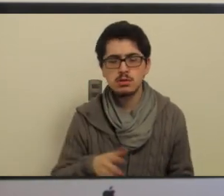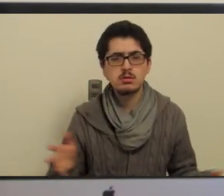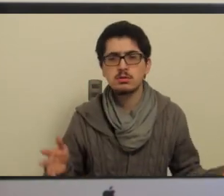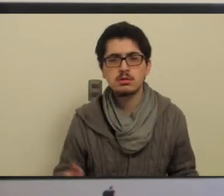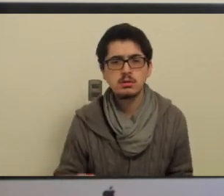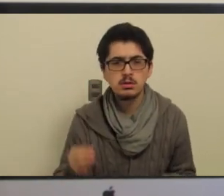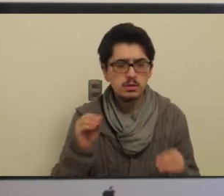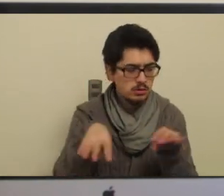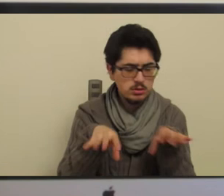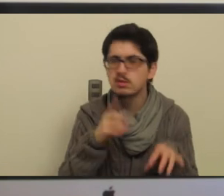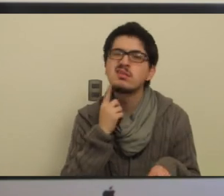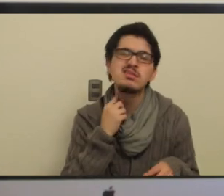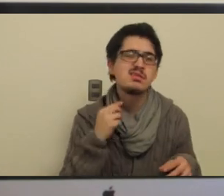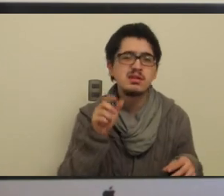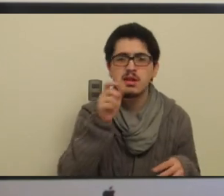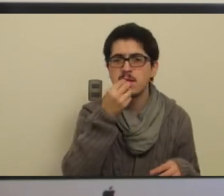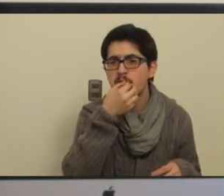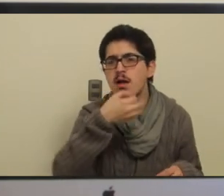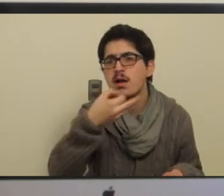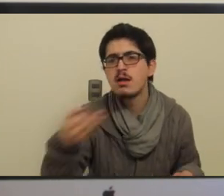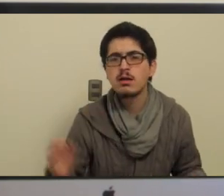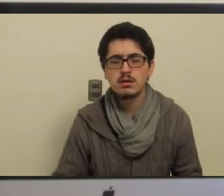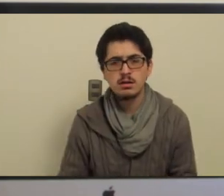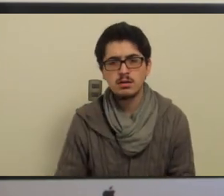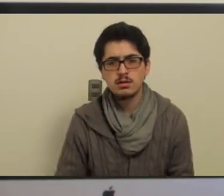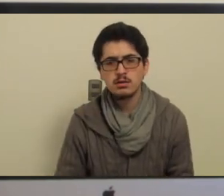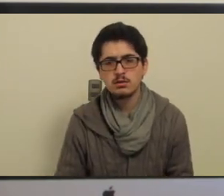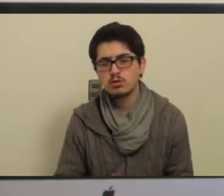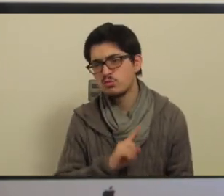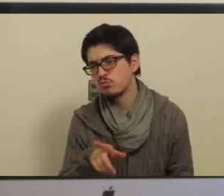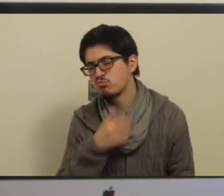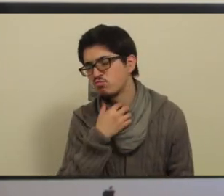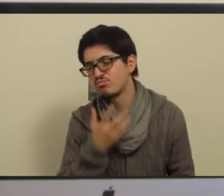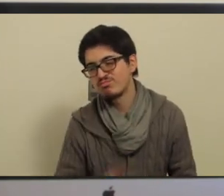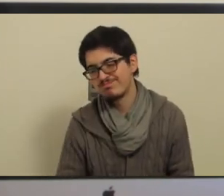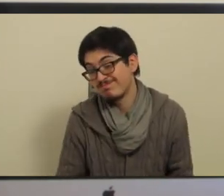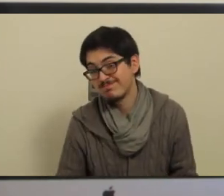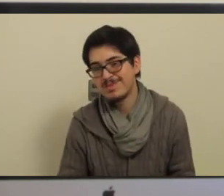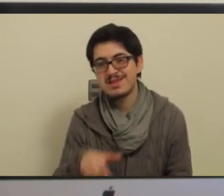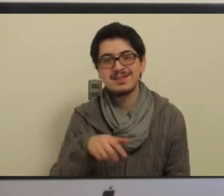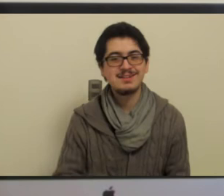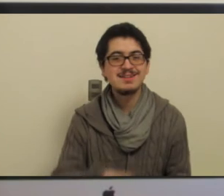Simón Opio y aquellas cosas que eran interesantes para el narrador. Lo que no me gustó es que